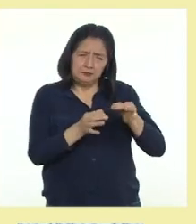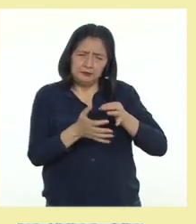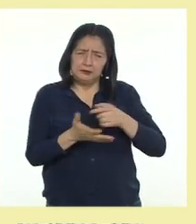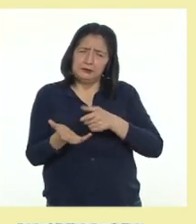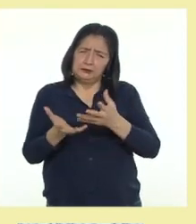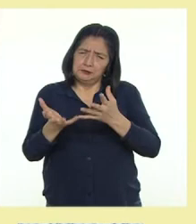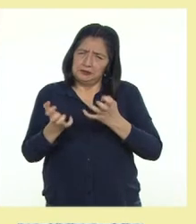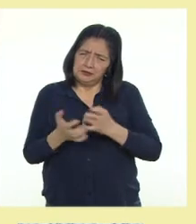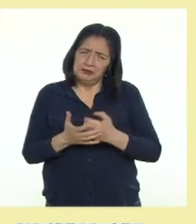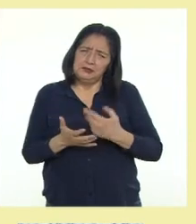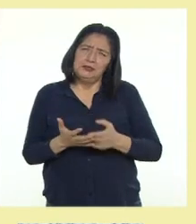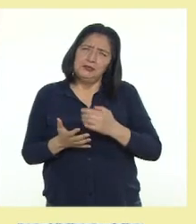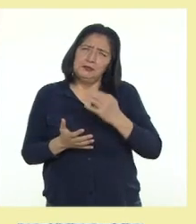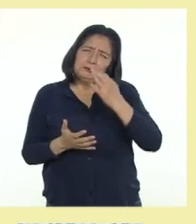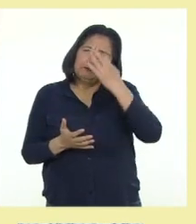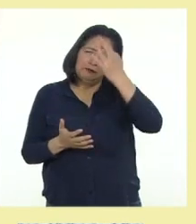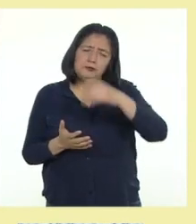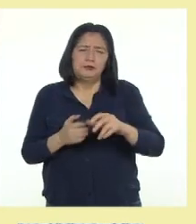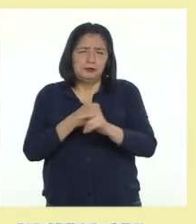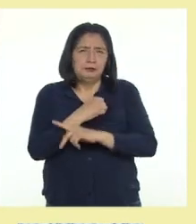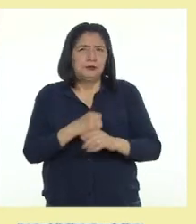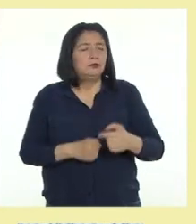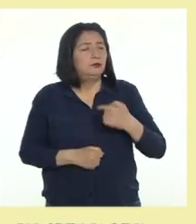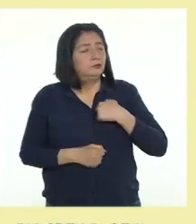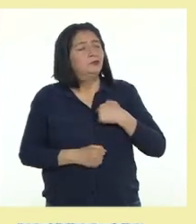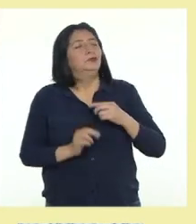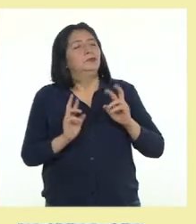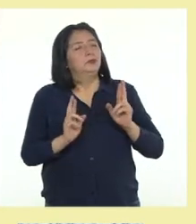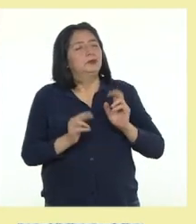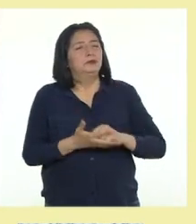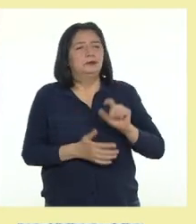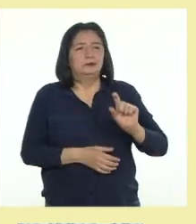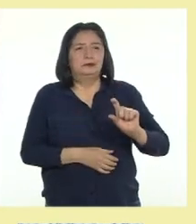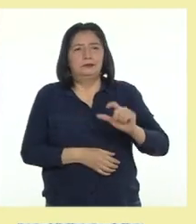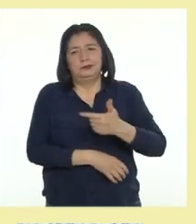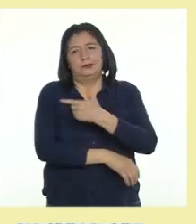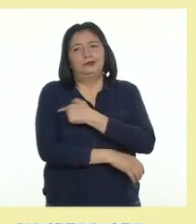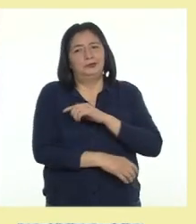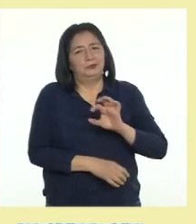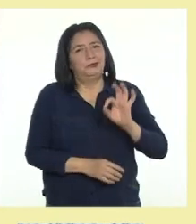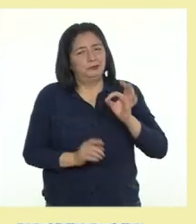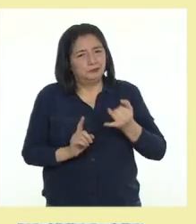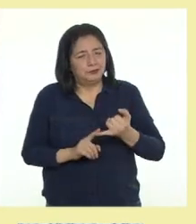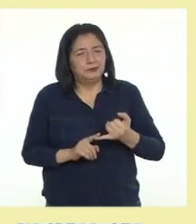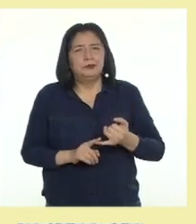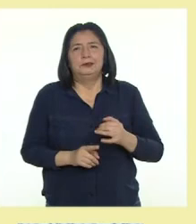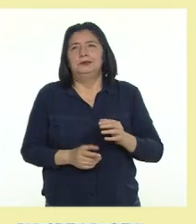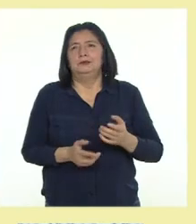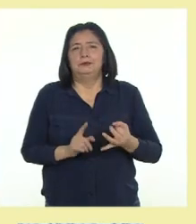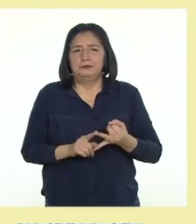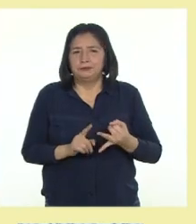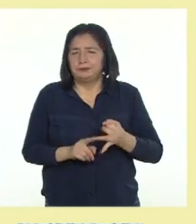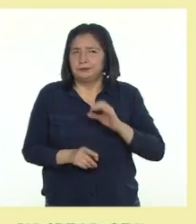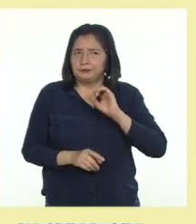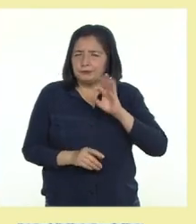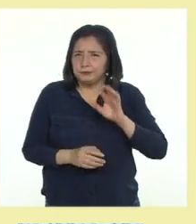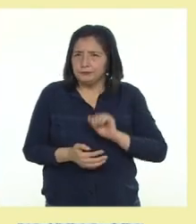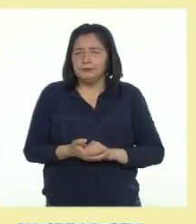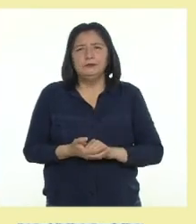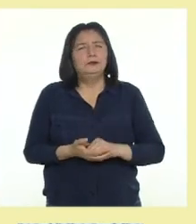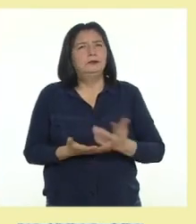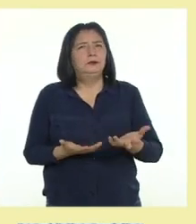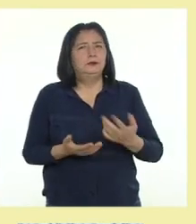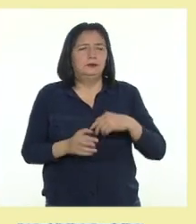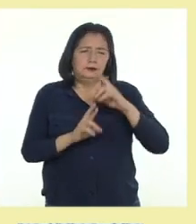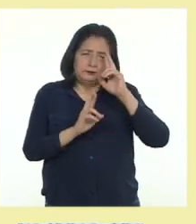para el Perú en los siguientes años? Dije que espero que se encuentre la vacuna para el COVID-19. También mencioné que